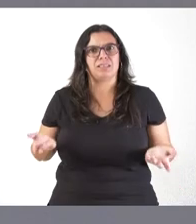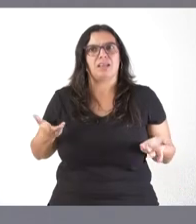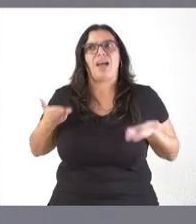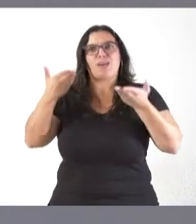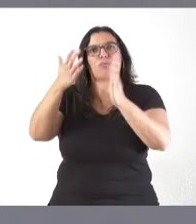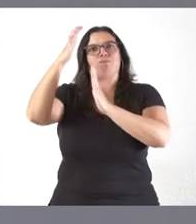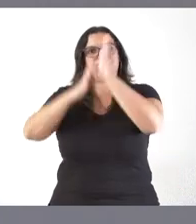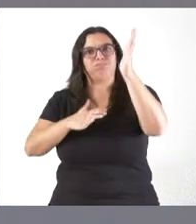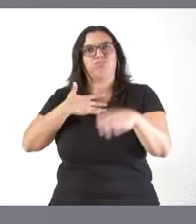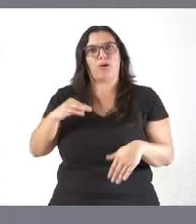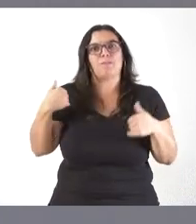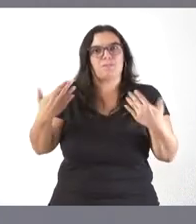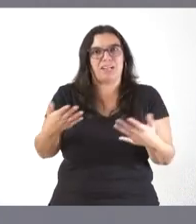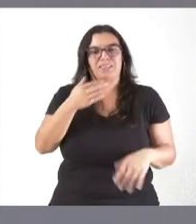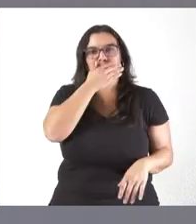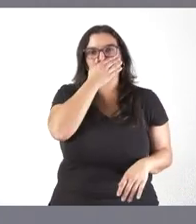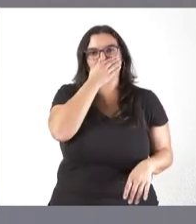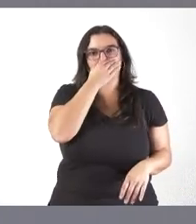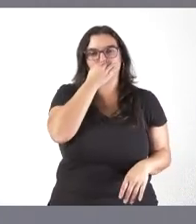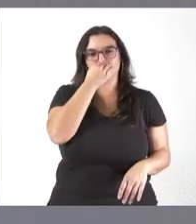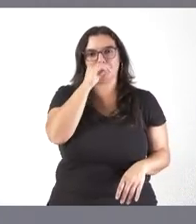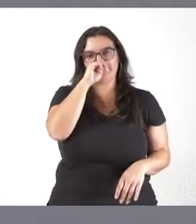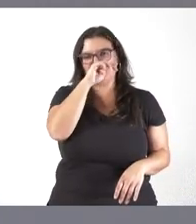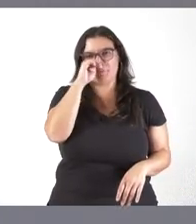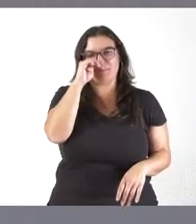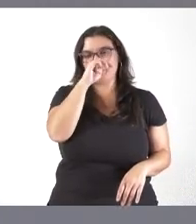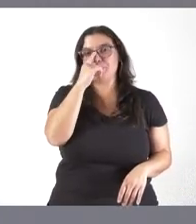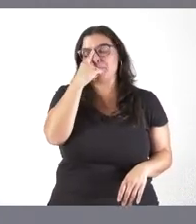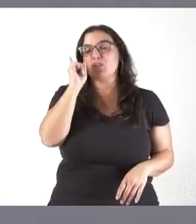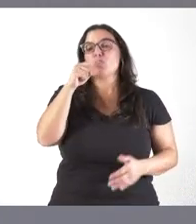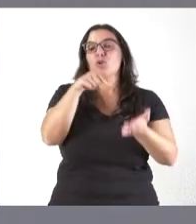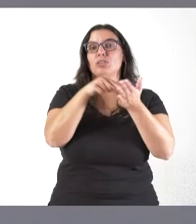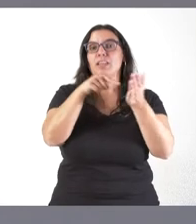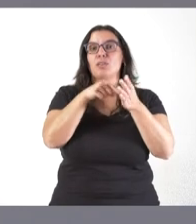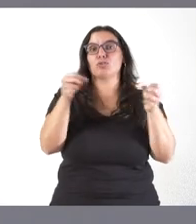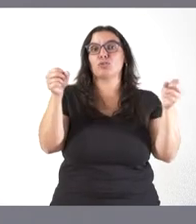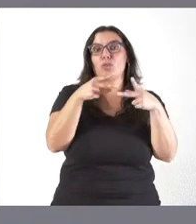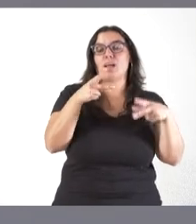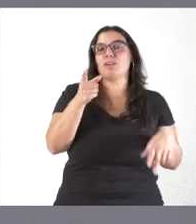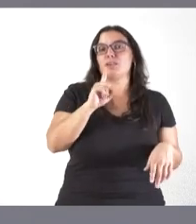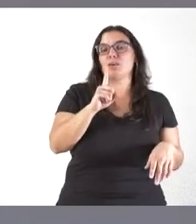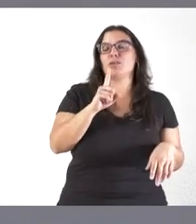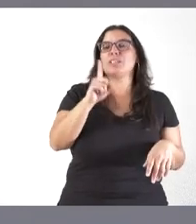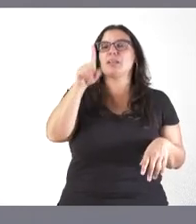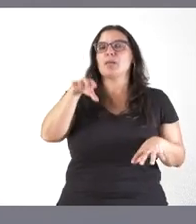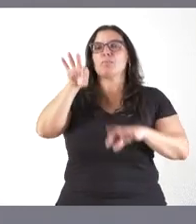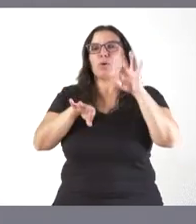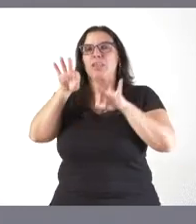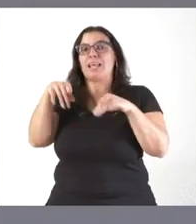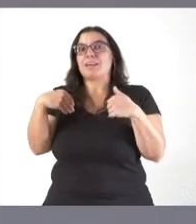no solamente un porcentaje sobre esas cotizaciones sociales sino también incluso llegar a un porcentaje mayor